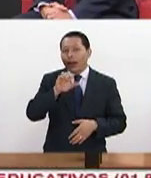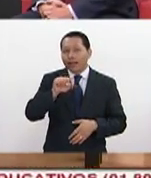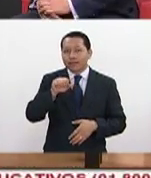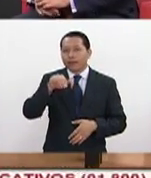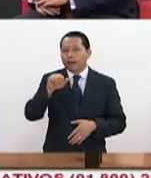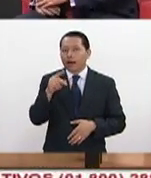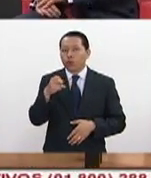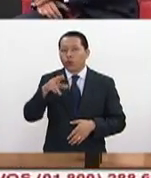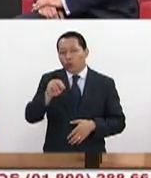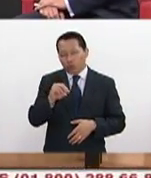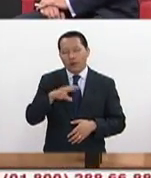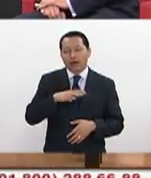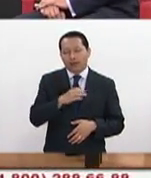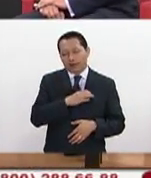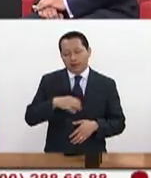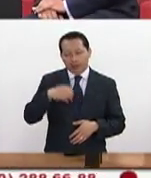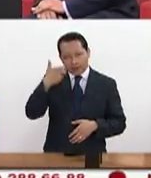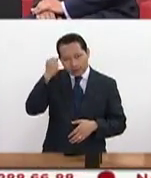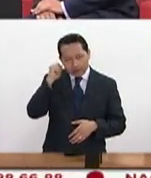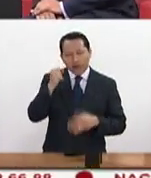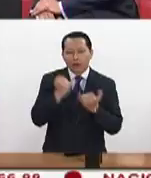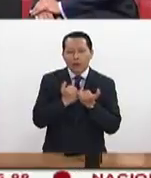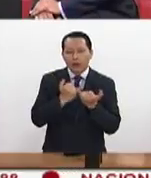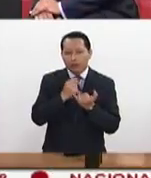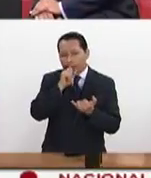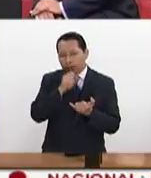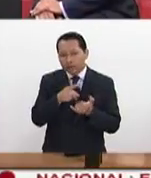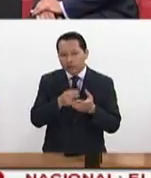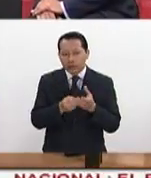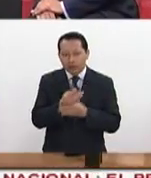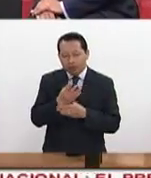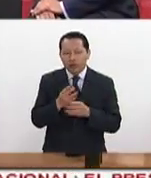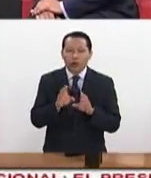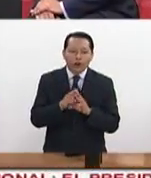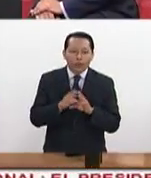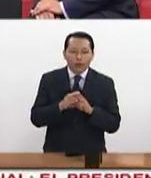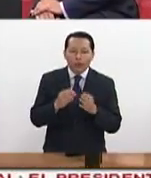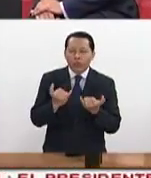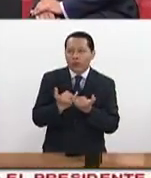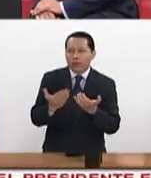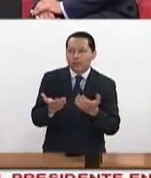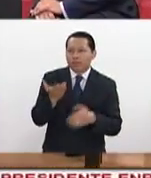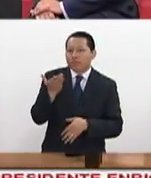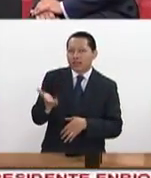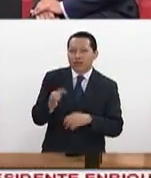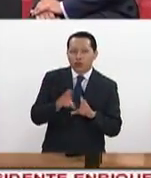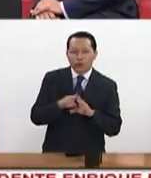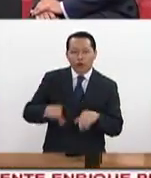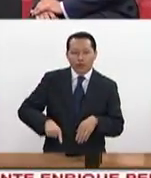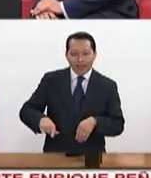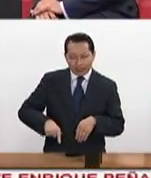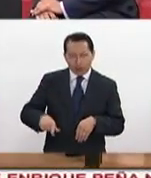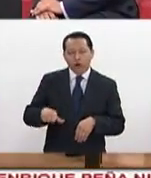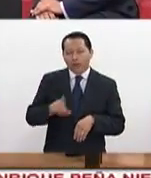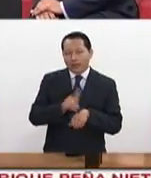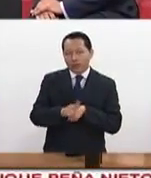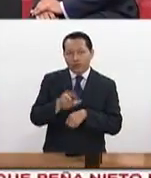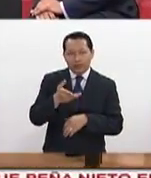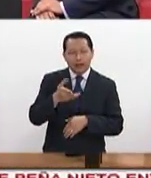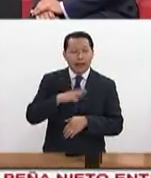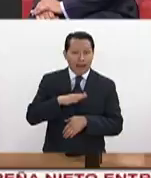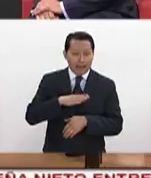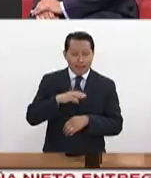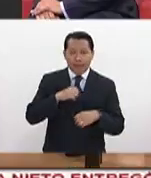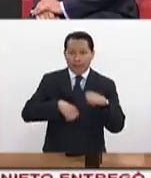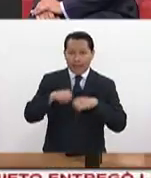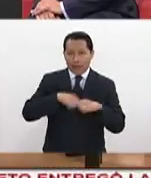candidato oficialista, la salida o la petición por parte del gobierno de Venezuela de la salida del embajador de